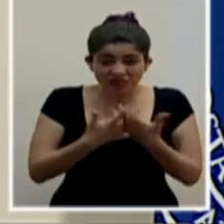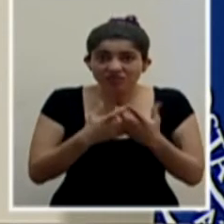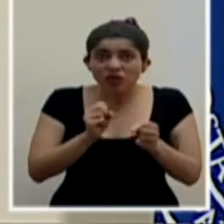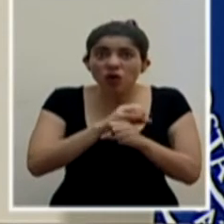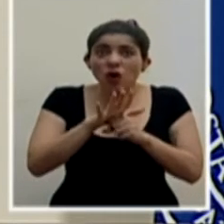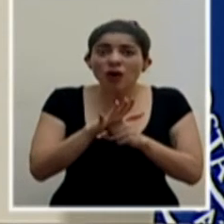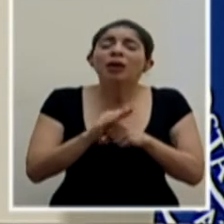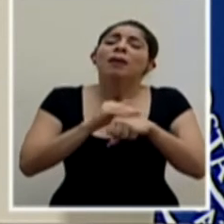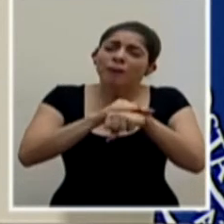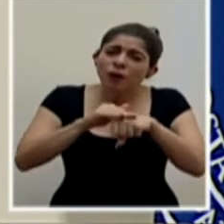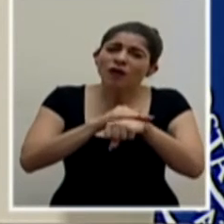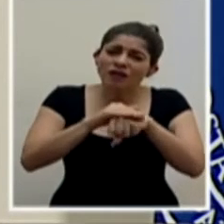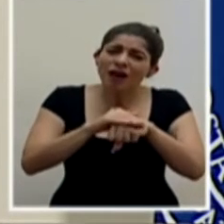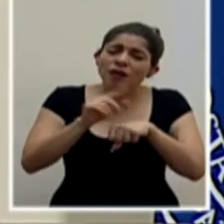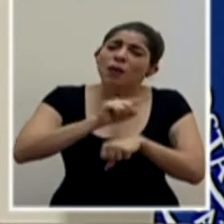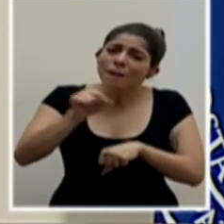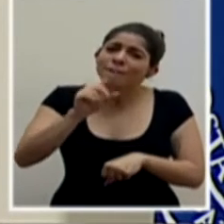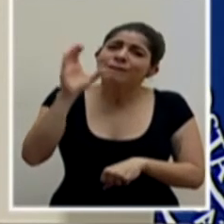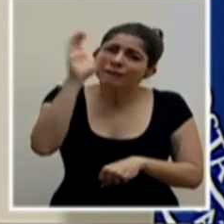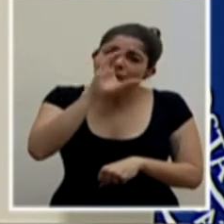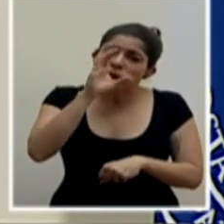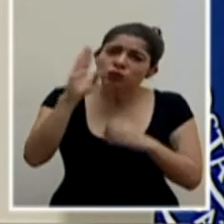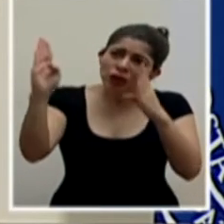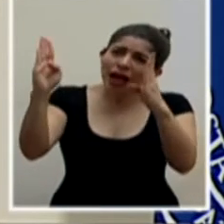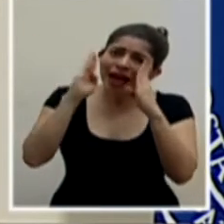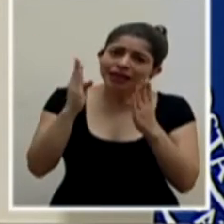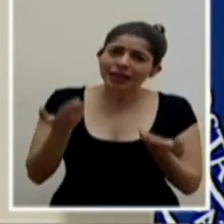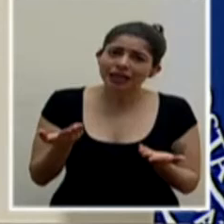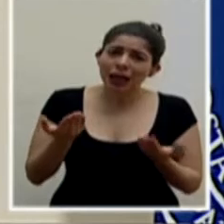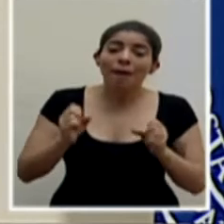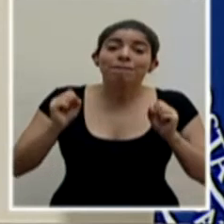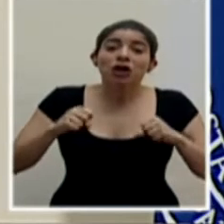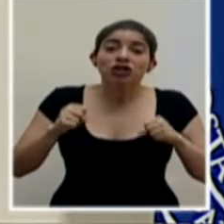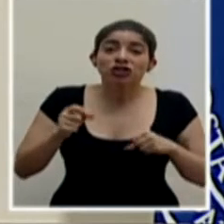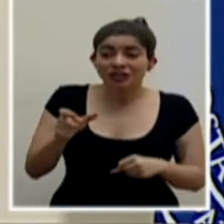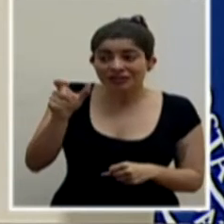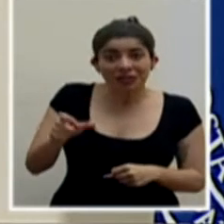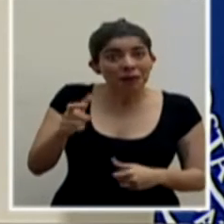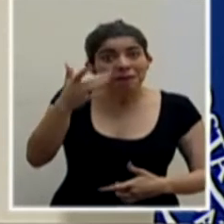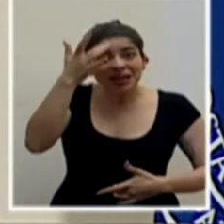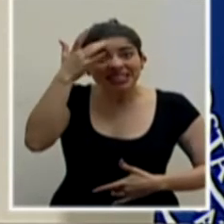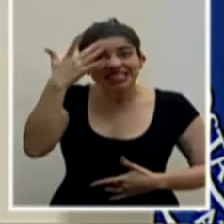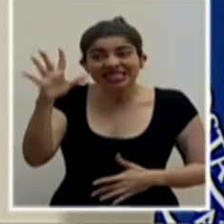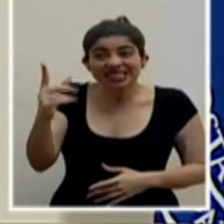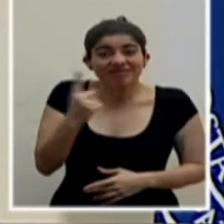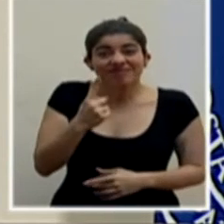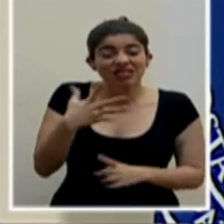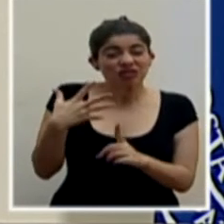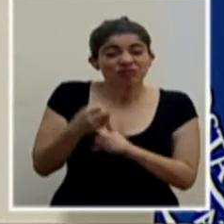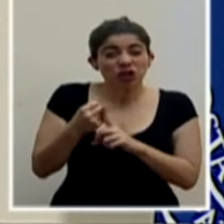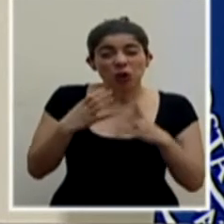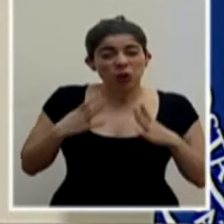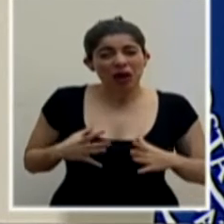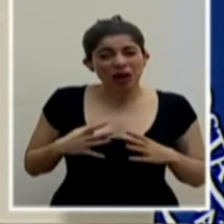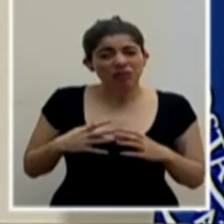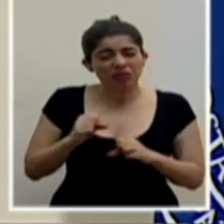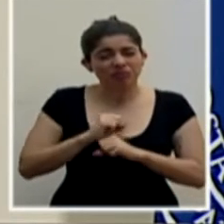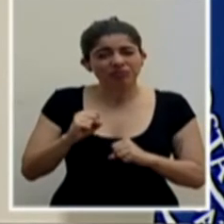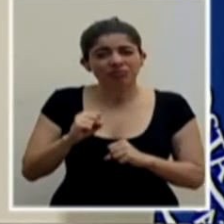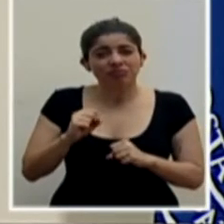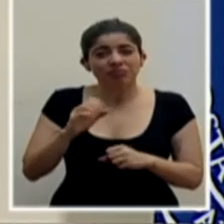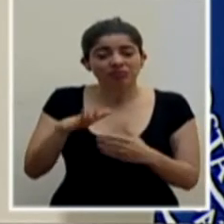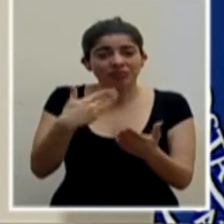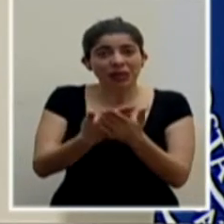COVID-19, por favor busque atención. Lo más probable es que un paciente que ya llegue en shock a un servicio